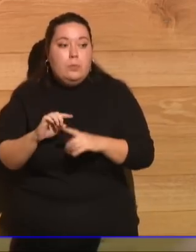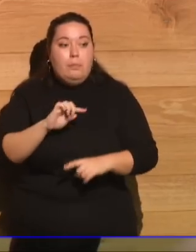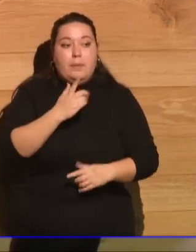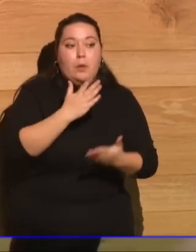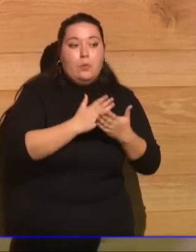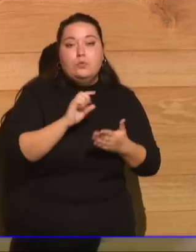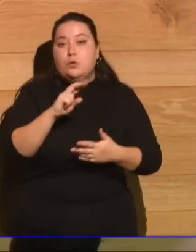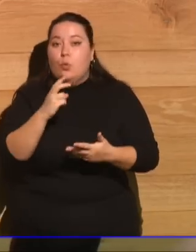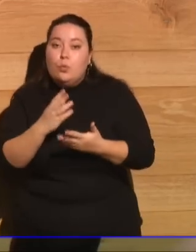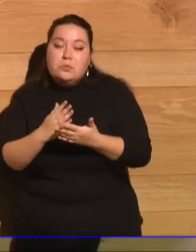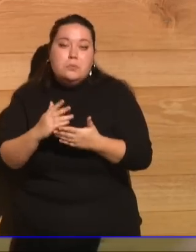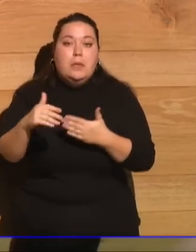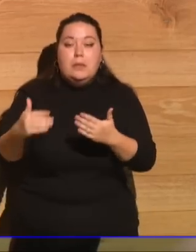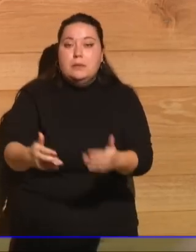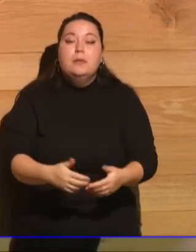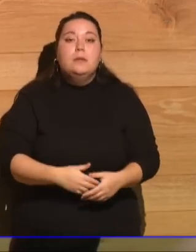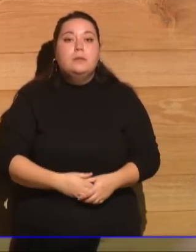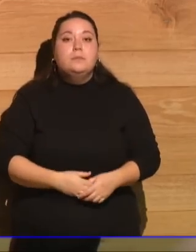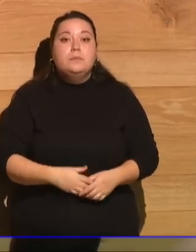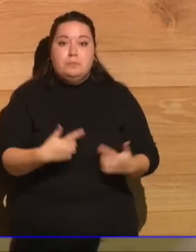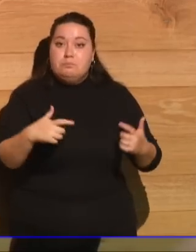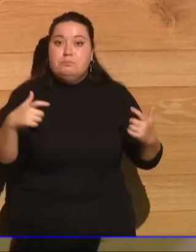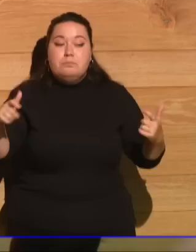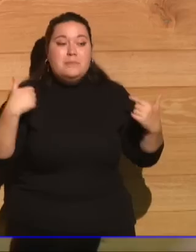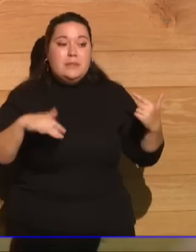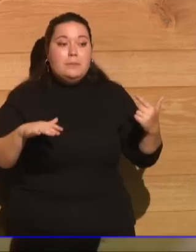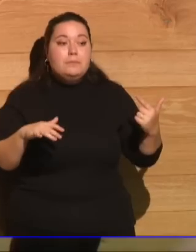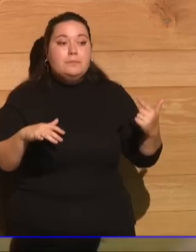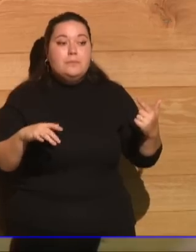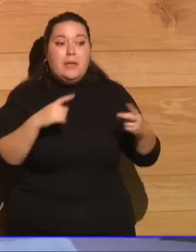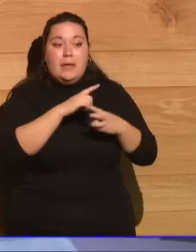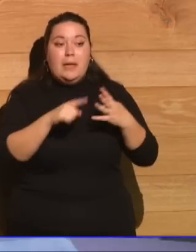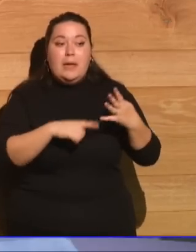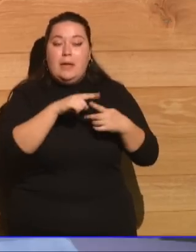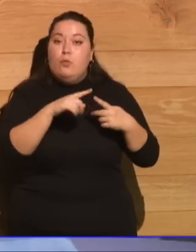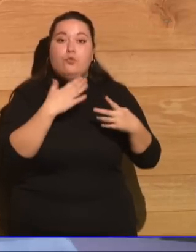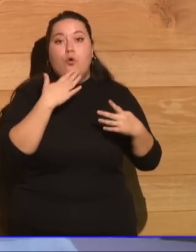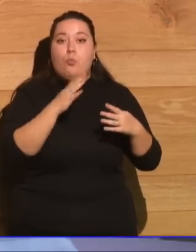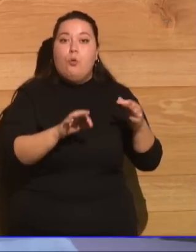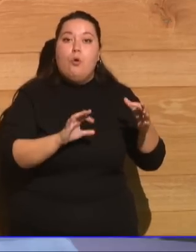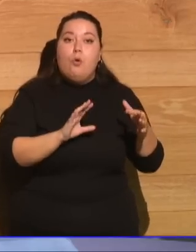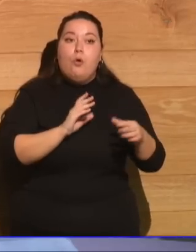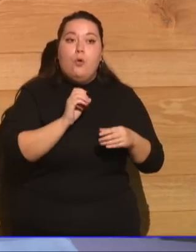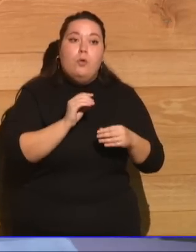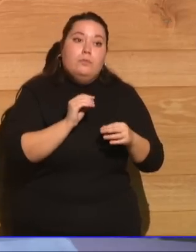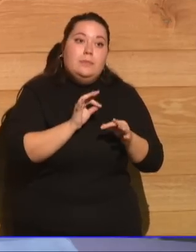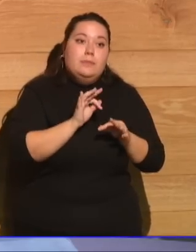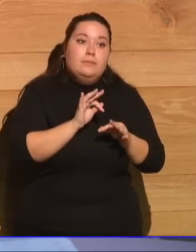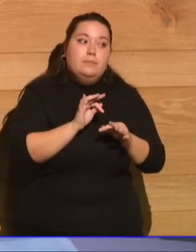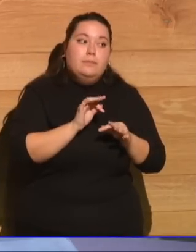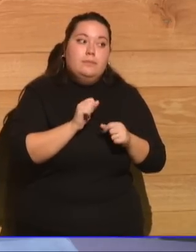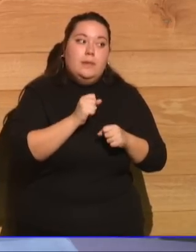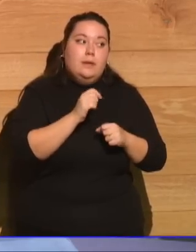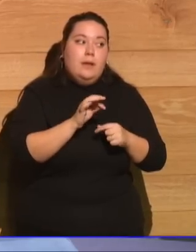primer curso, segundo curso. Y además de dividirlo en los 4 cursos, cada uno de ellos corresponde a una estación. Eso es. Y entonces vamos recorriendo 4